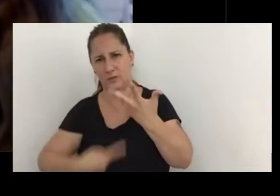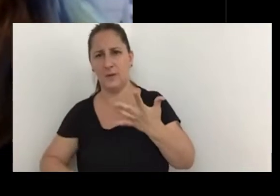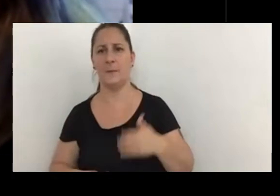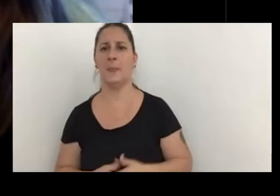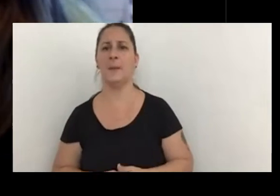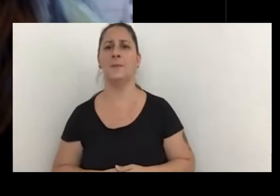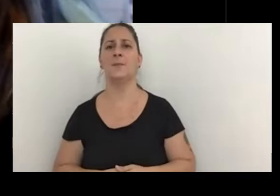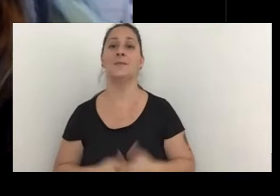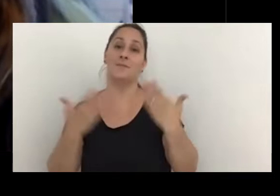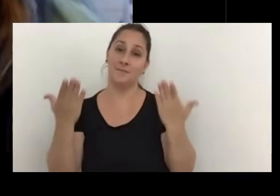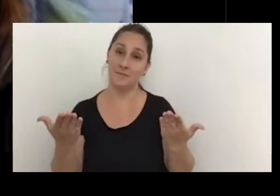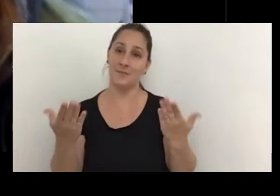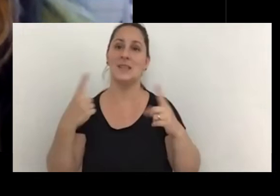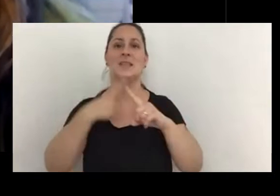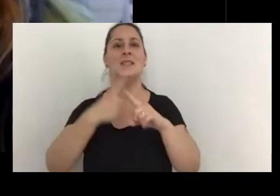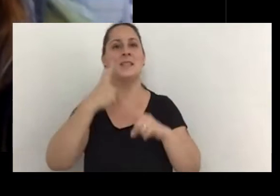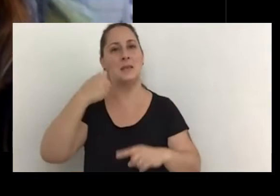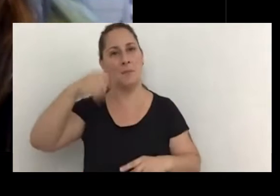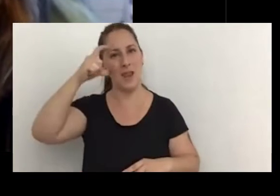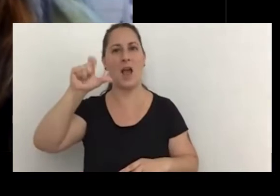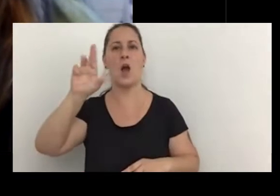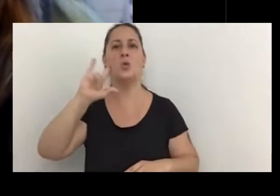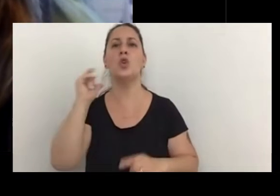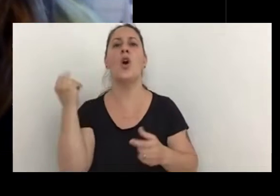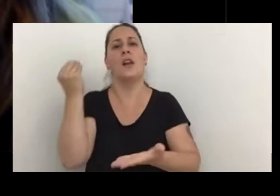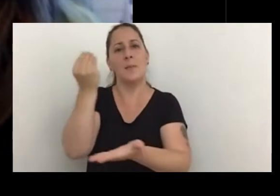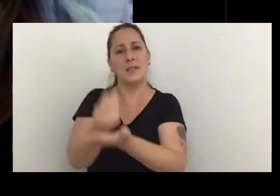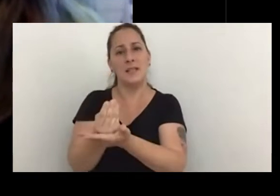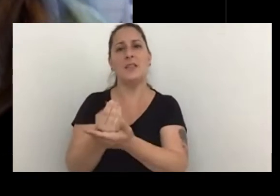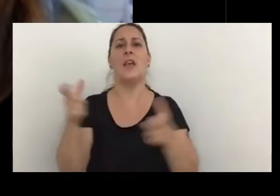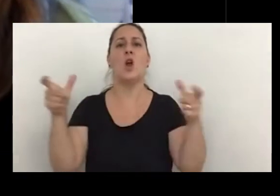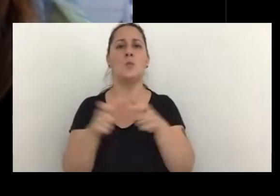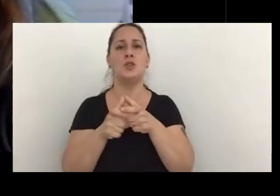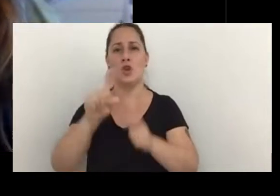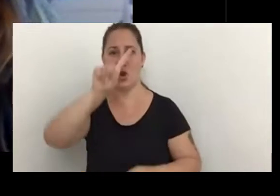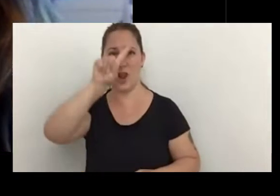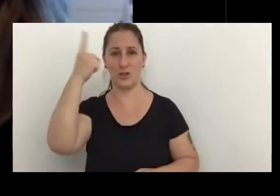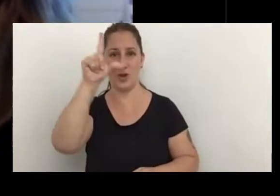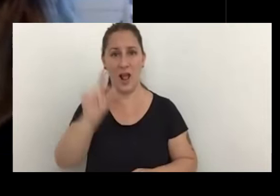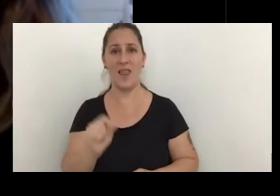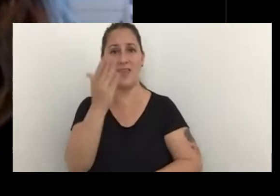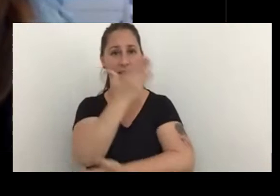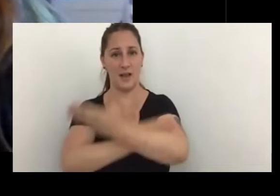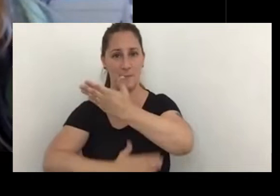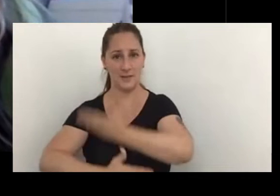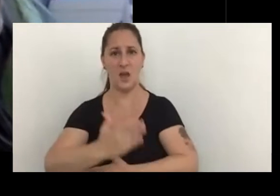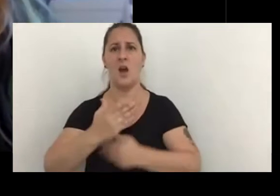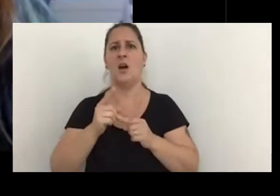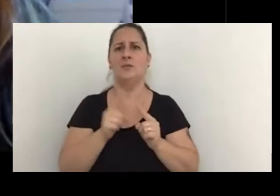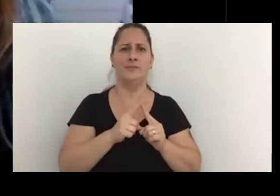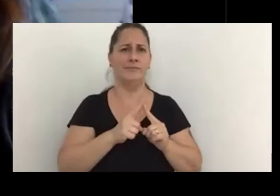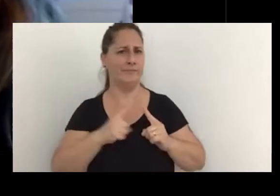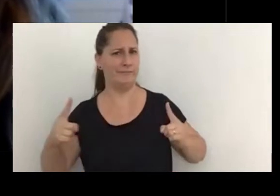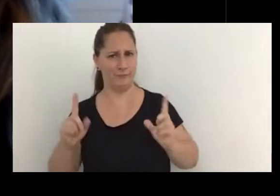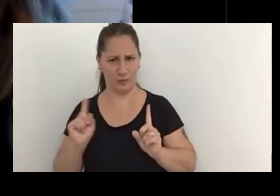por supuesto a Jimena Caruso, que ella es la representante de la Comisión Nacional de Discapacidad. No me voy a extender mucho más, les leo un poquito